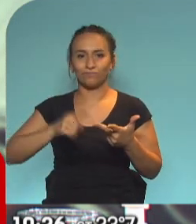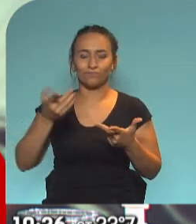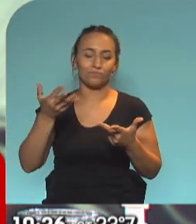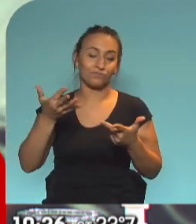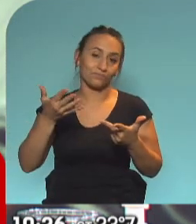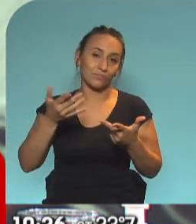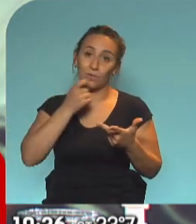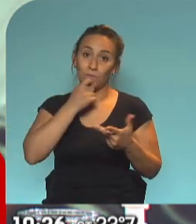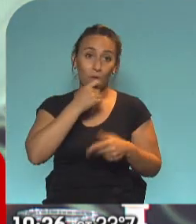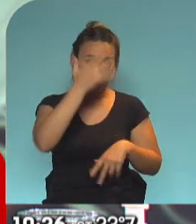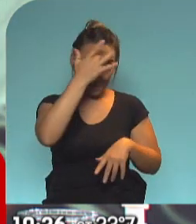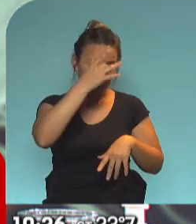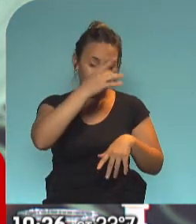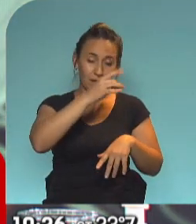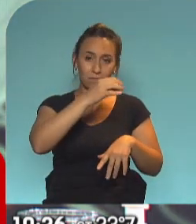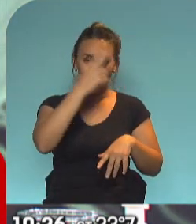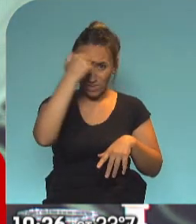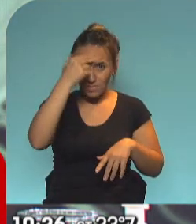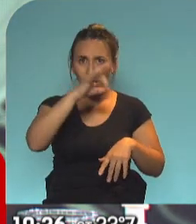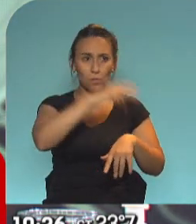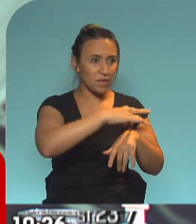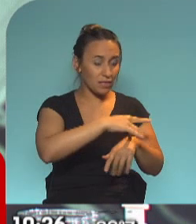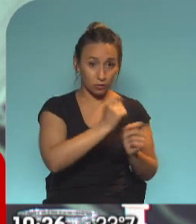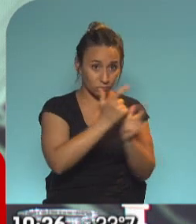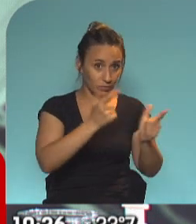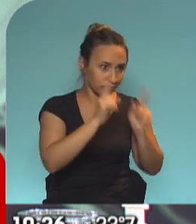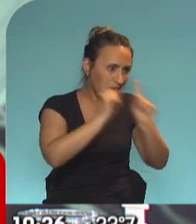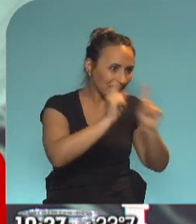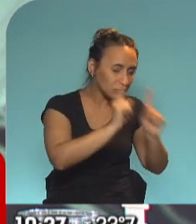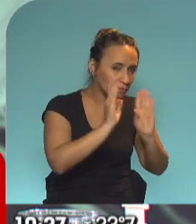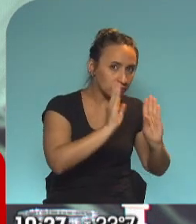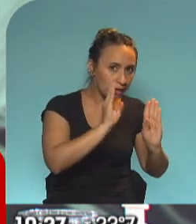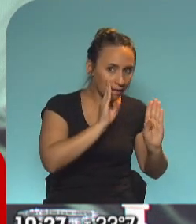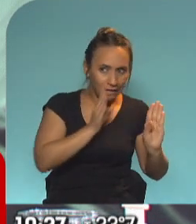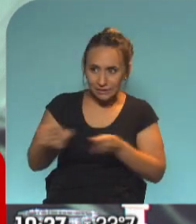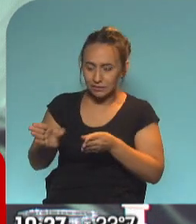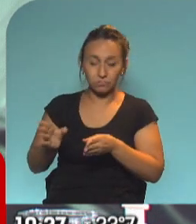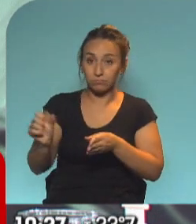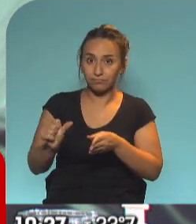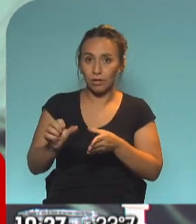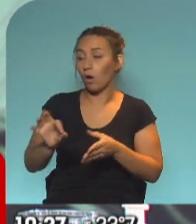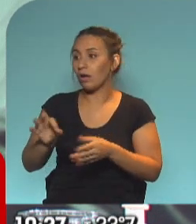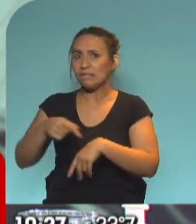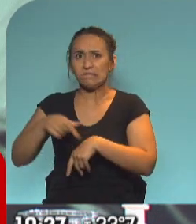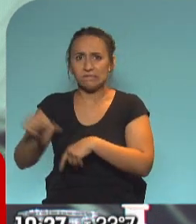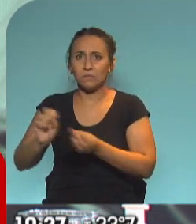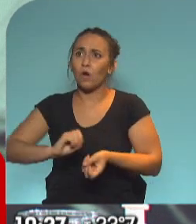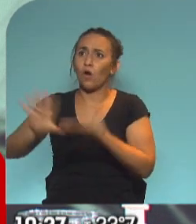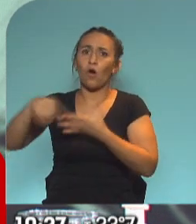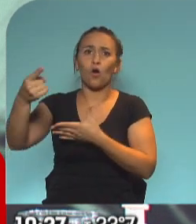tiene personal por ahí para atenderlo porque está infectado. Y no hay tiempo de llevarlo a otra ciudad, ¿no? Entonces, creo